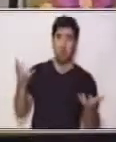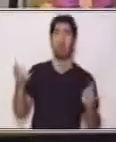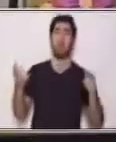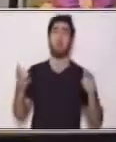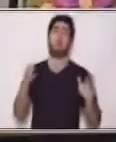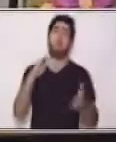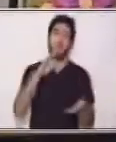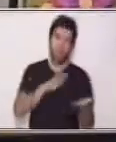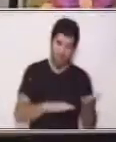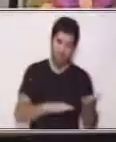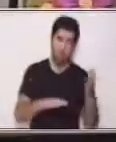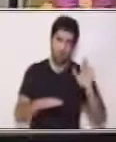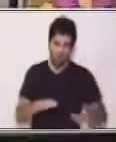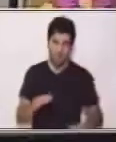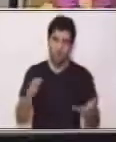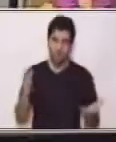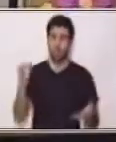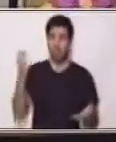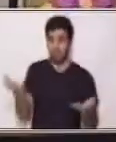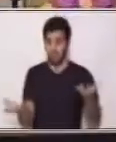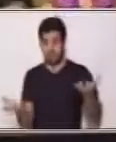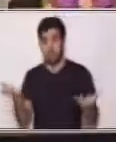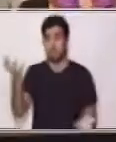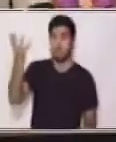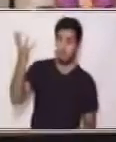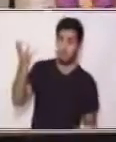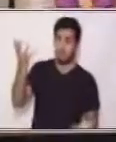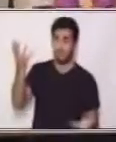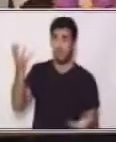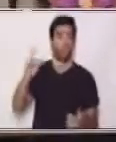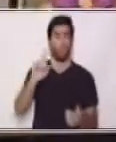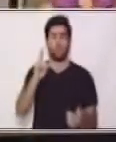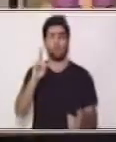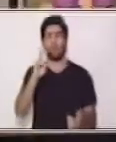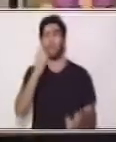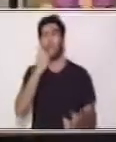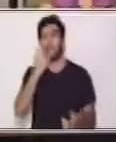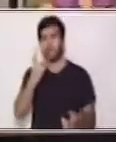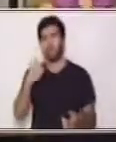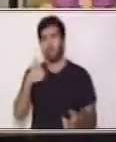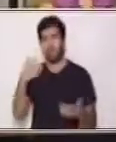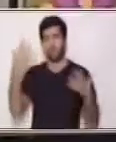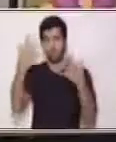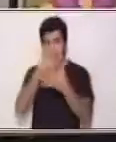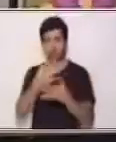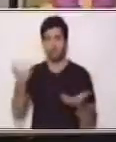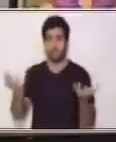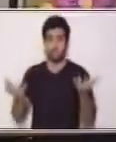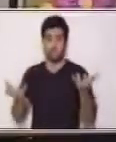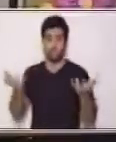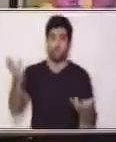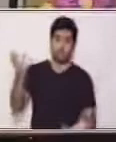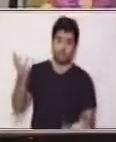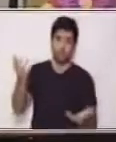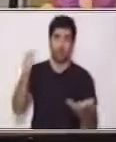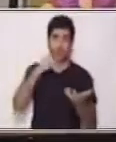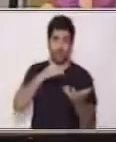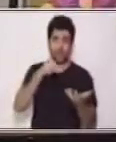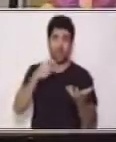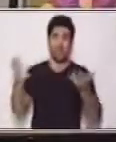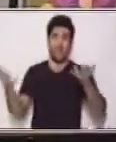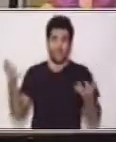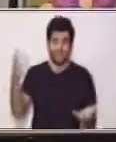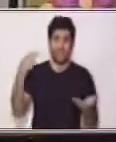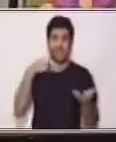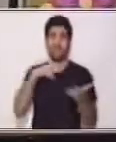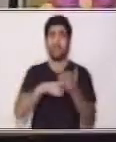tiene mayor masa o mayor peso. Entonces, vamos a utilizar las piedritas. Si observas bien, los materiales